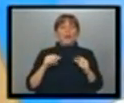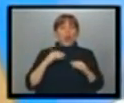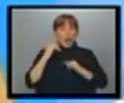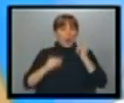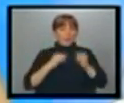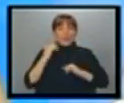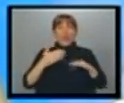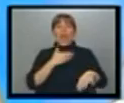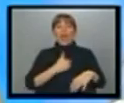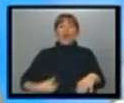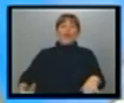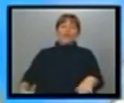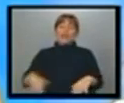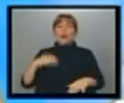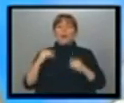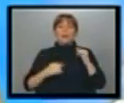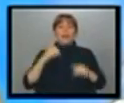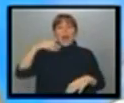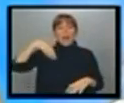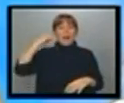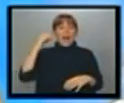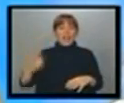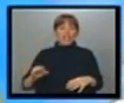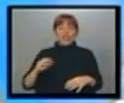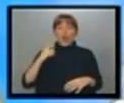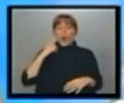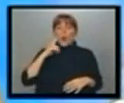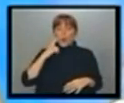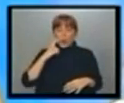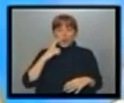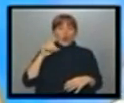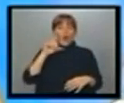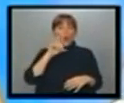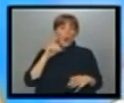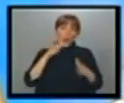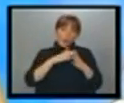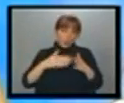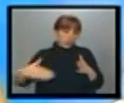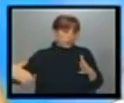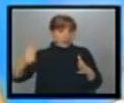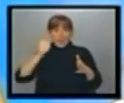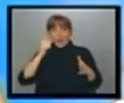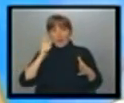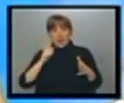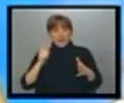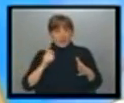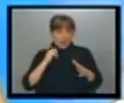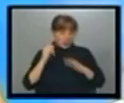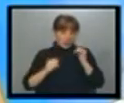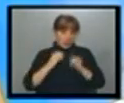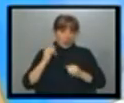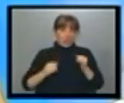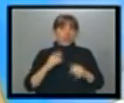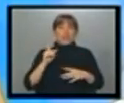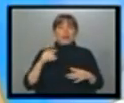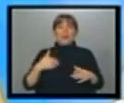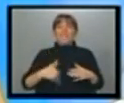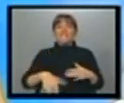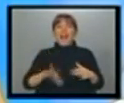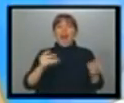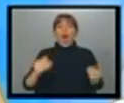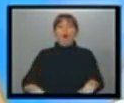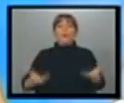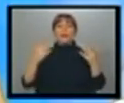gobierno para la inflación de mayo, de junio y del segundo semestre del año. Además, te vamos a anticipar los aumentos que se